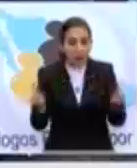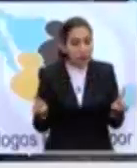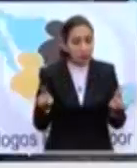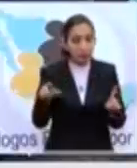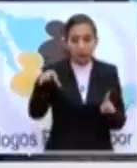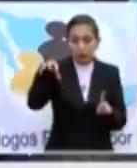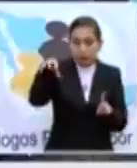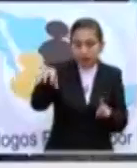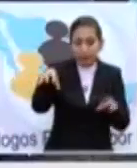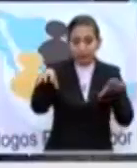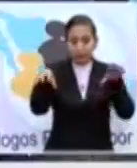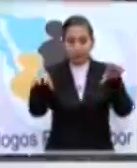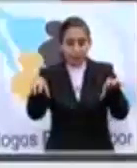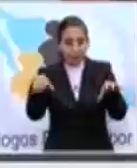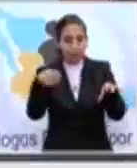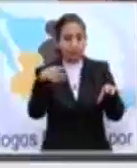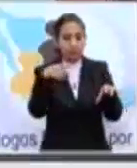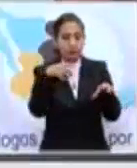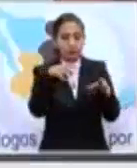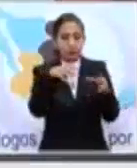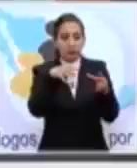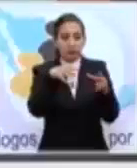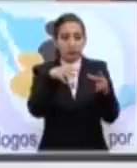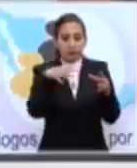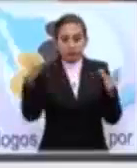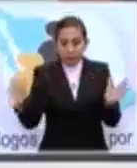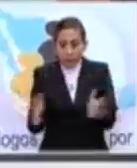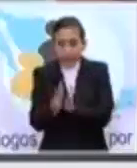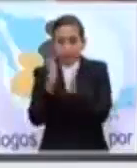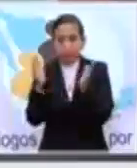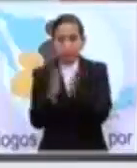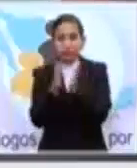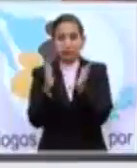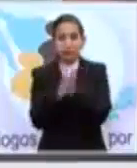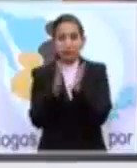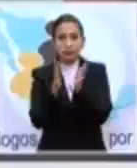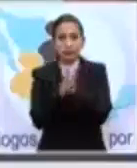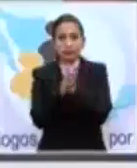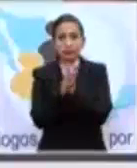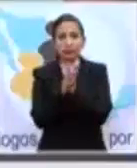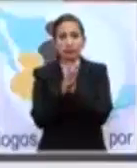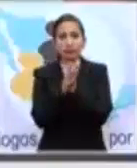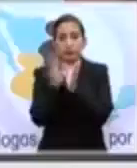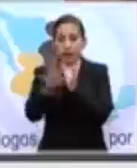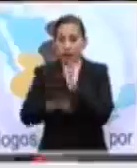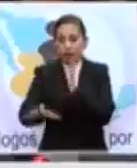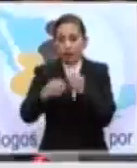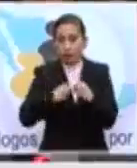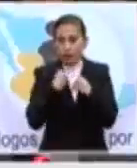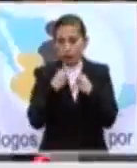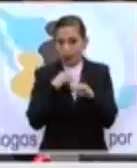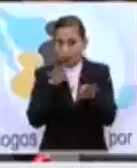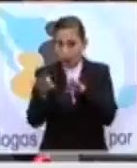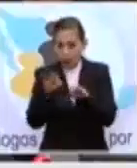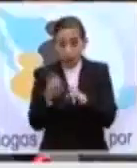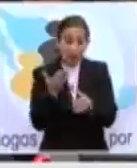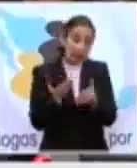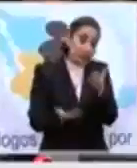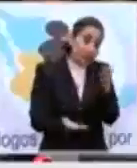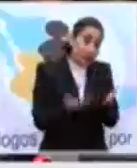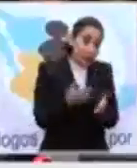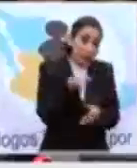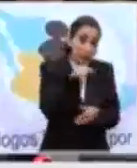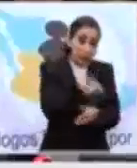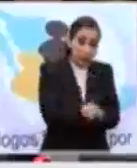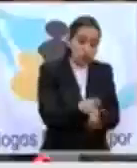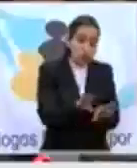respecto a quienes participan en la vida laboral y que en algún momento dado